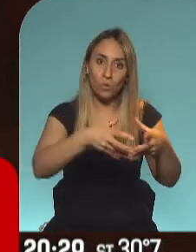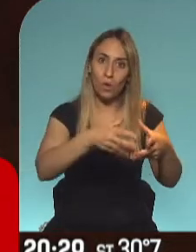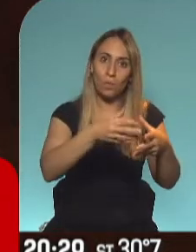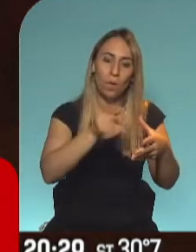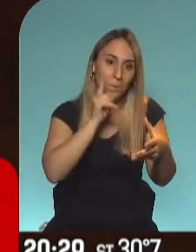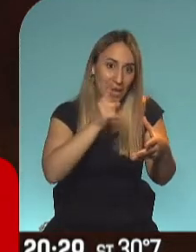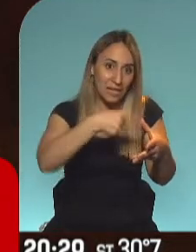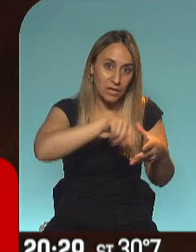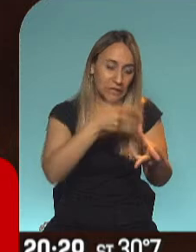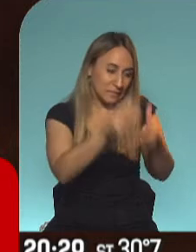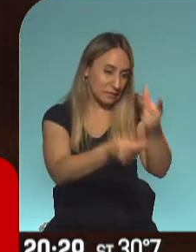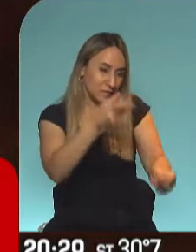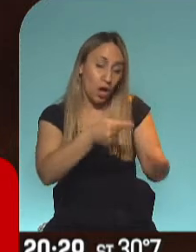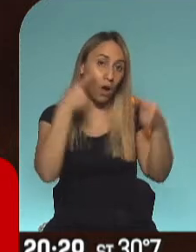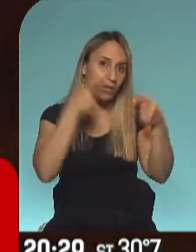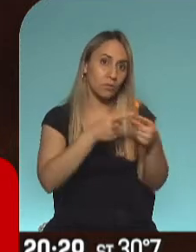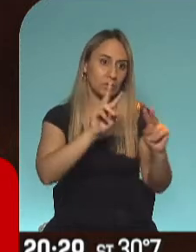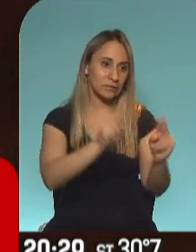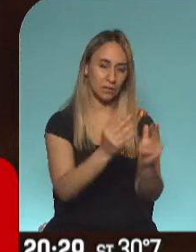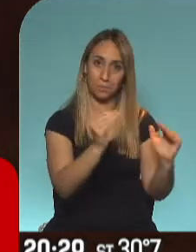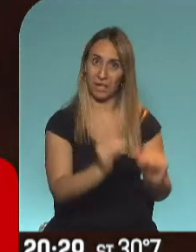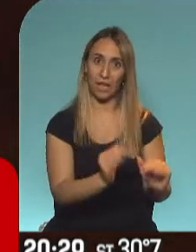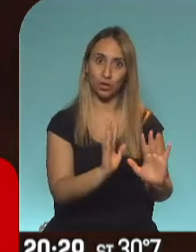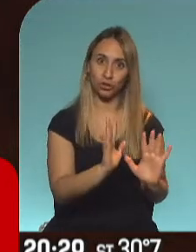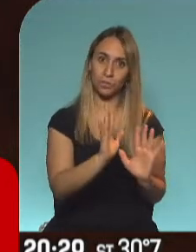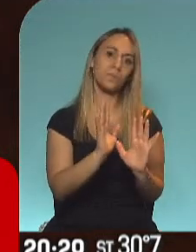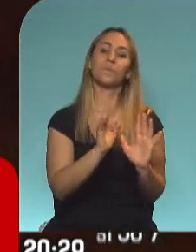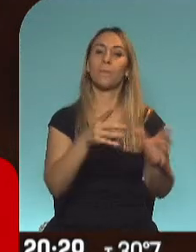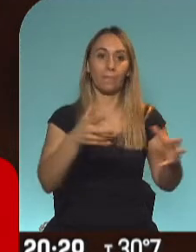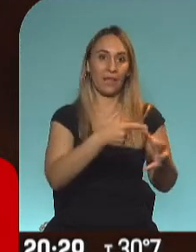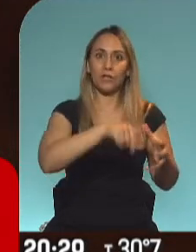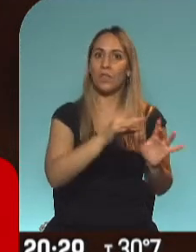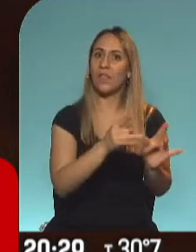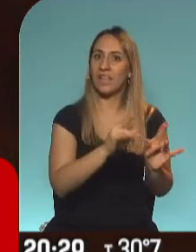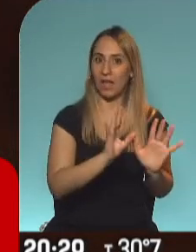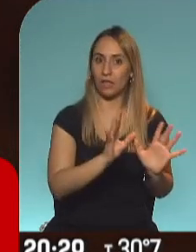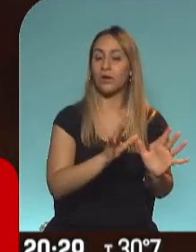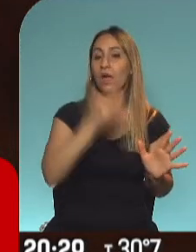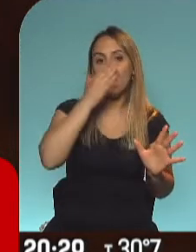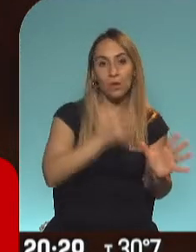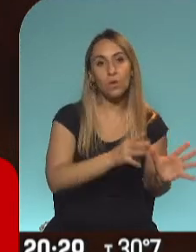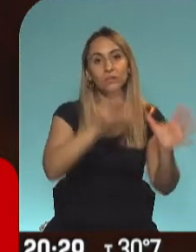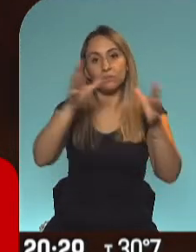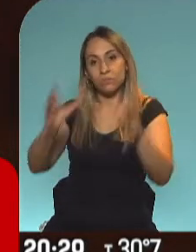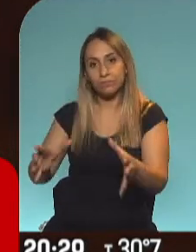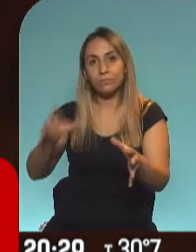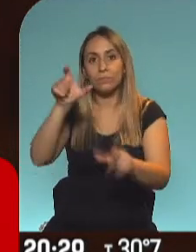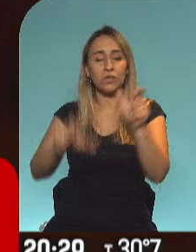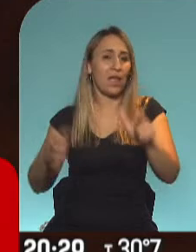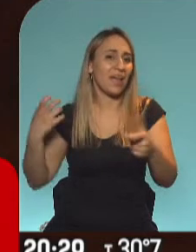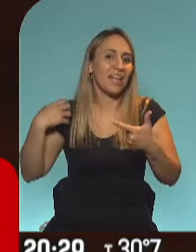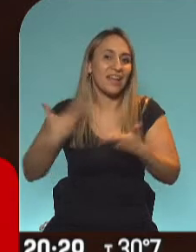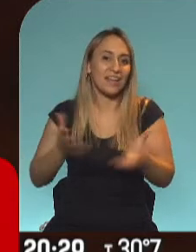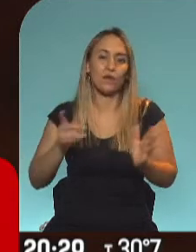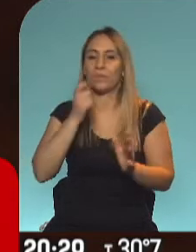bajar mortalidad, porque son justamente los más vulnerables. Y después vamos a vacunar cada vez más a población de tipo general, no todos